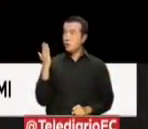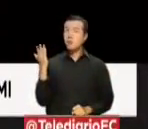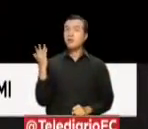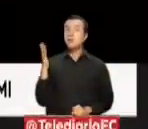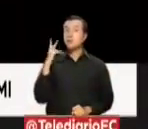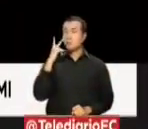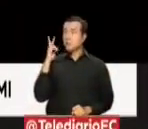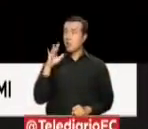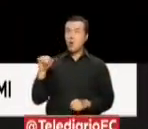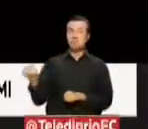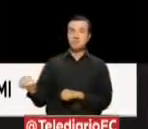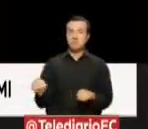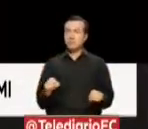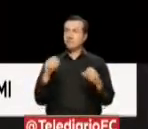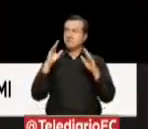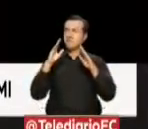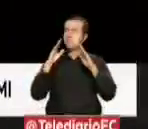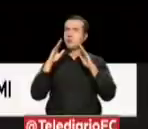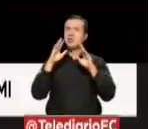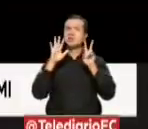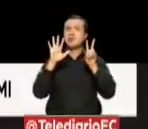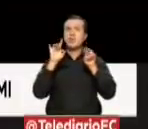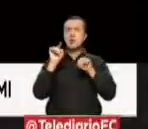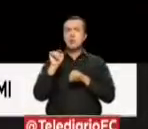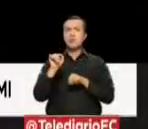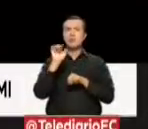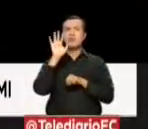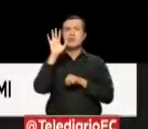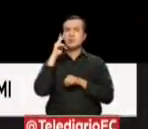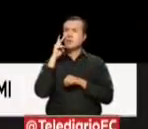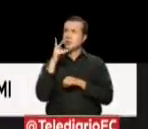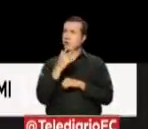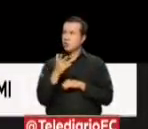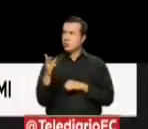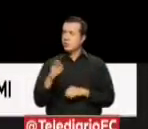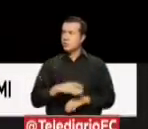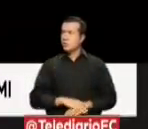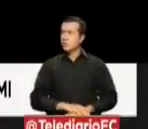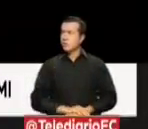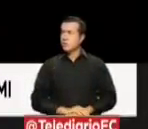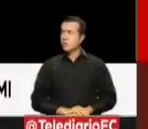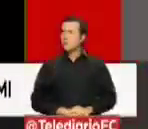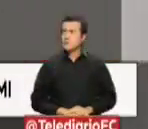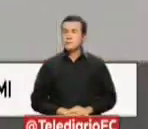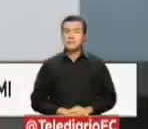de este terremoto de magnitud 7.5.